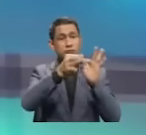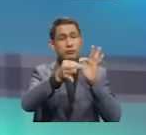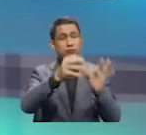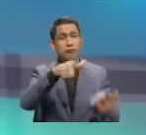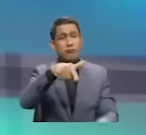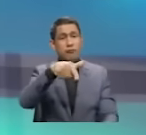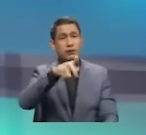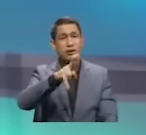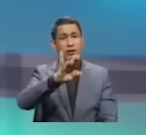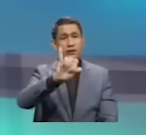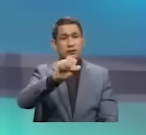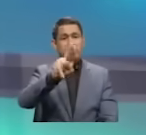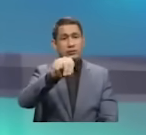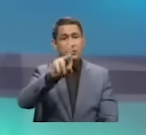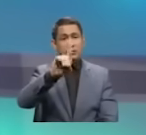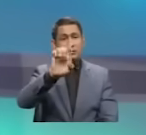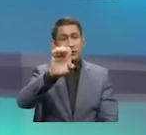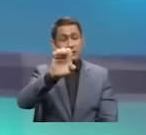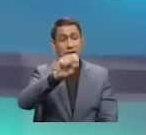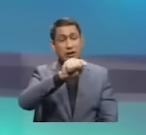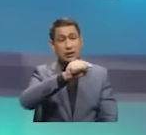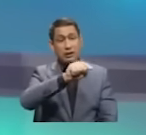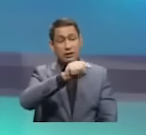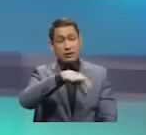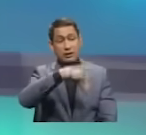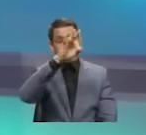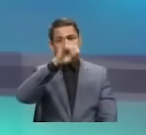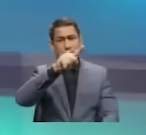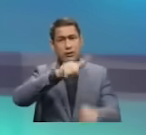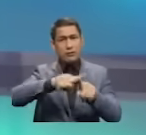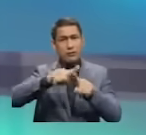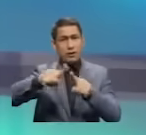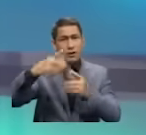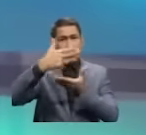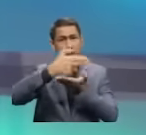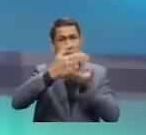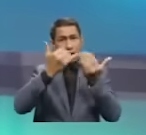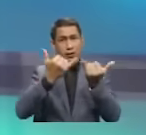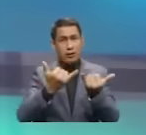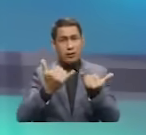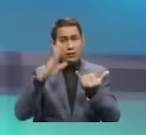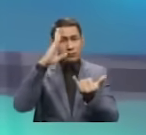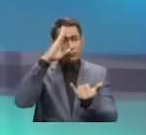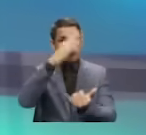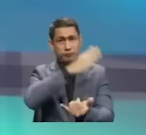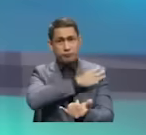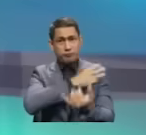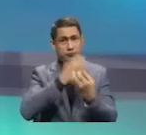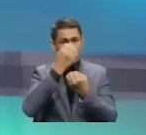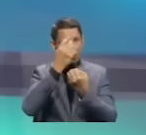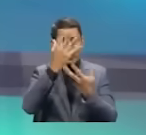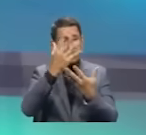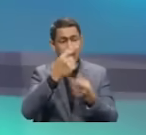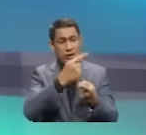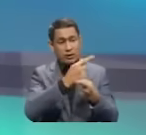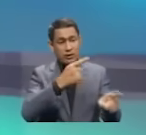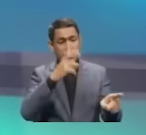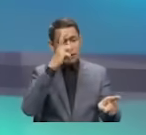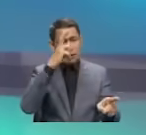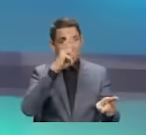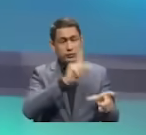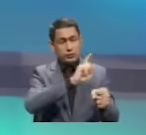Durante el operativo se encontró armamento de grueso calibre. Según las Fuerzas Armadas, pues los detenidos pertenecerían a